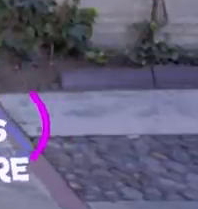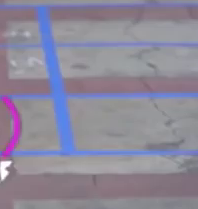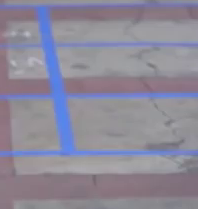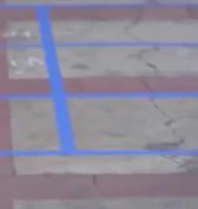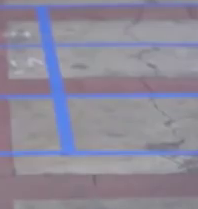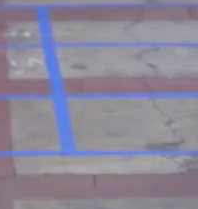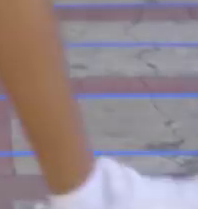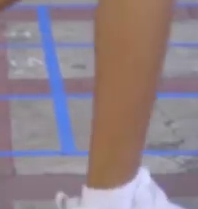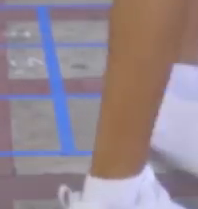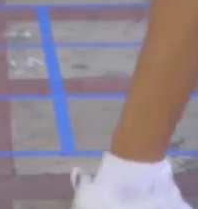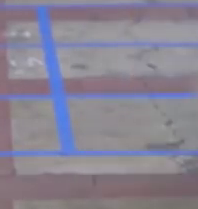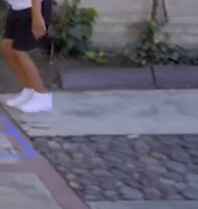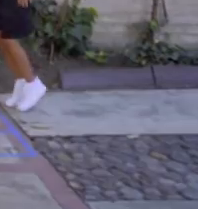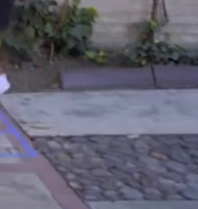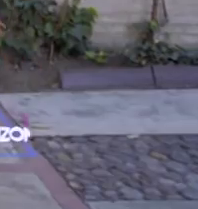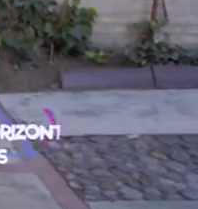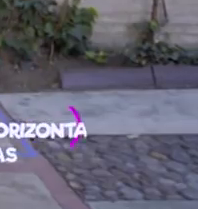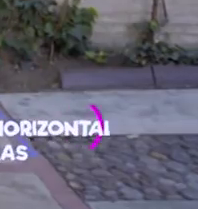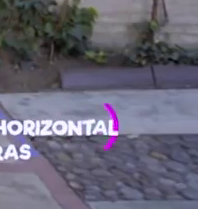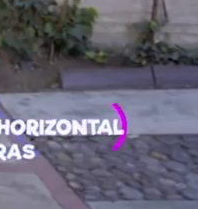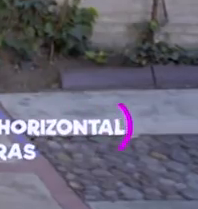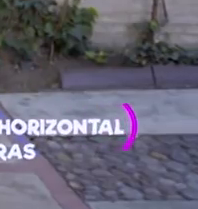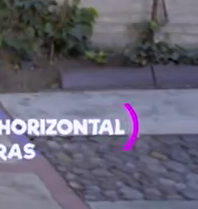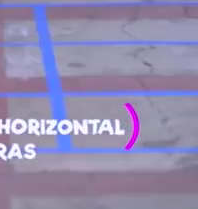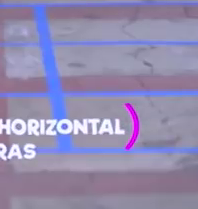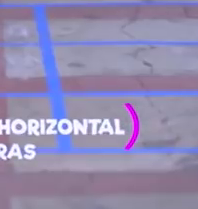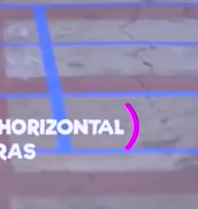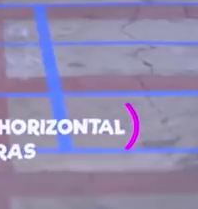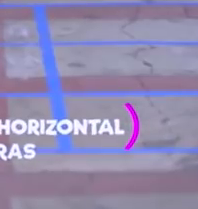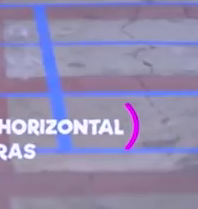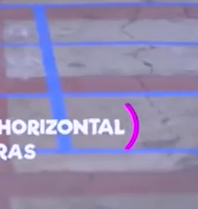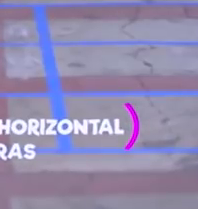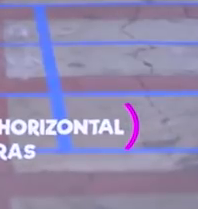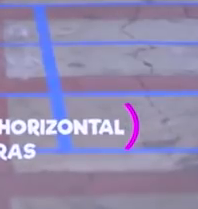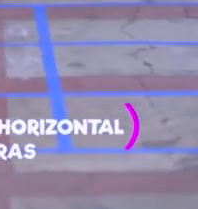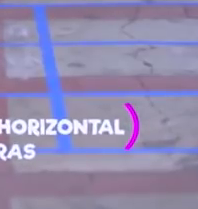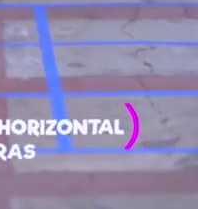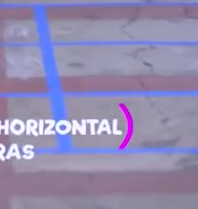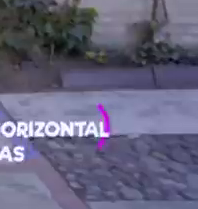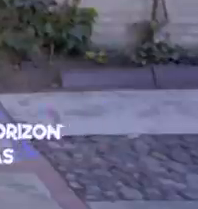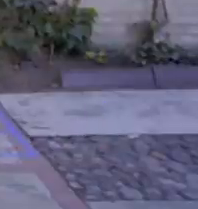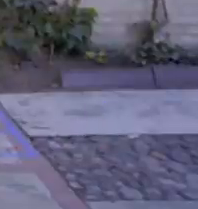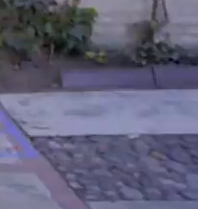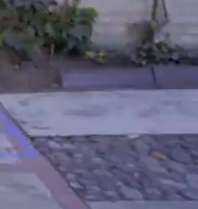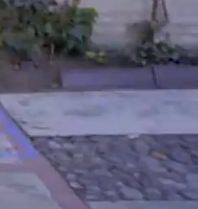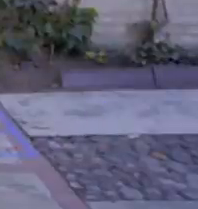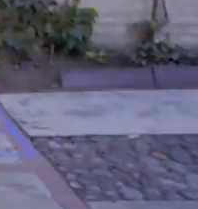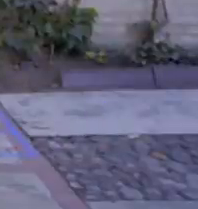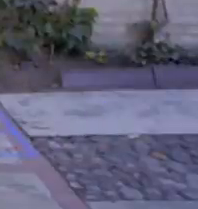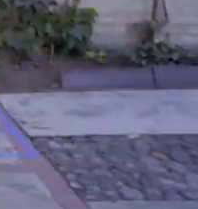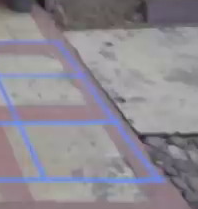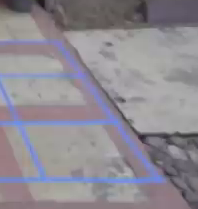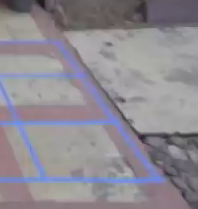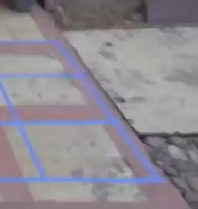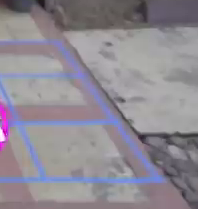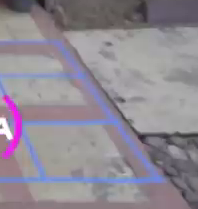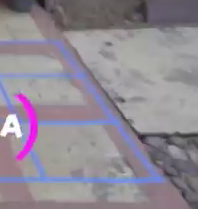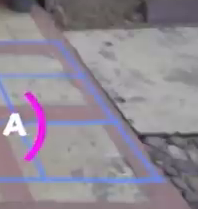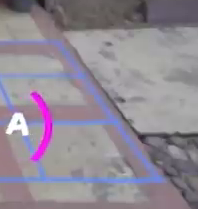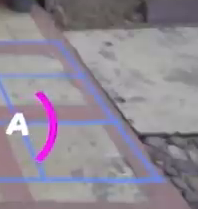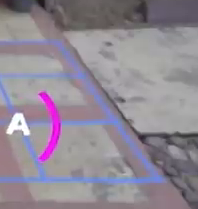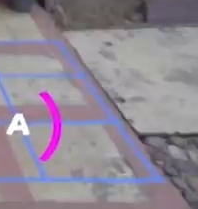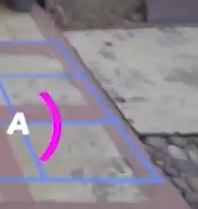espacio. Recuerden que si están en casa, pues el espacio debe de ser amplio. Por supuesto, que no haya nada que podamos tirar o algo así. Exacto. Entonces, bueno,